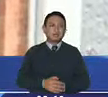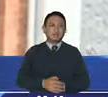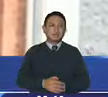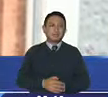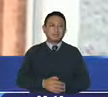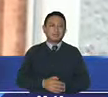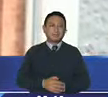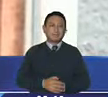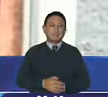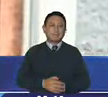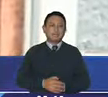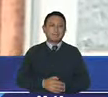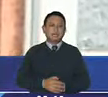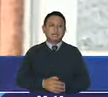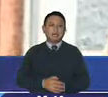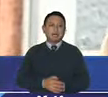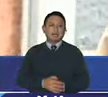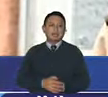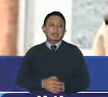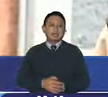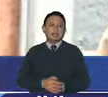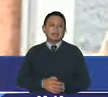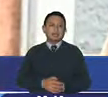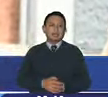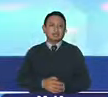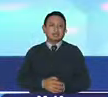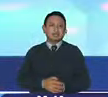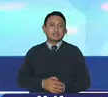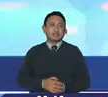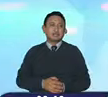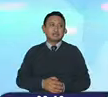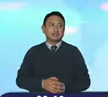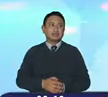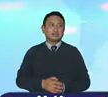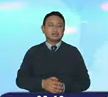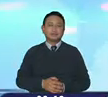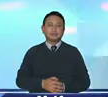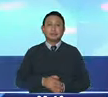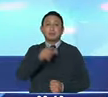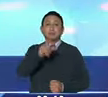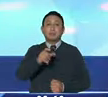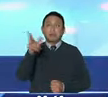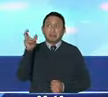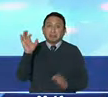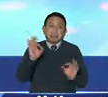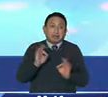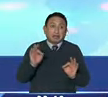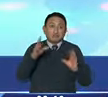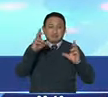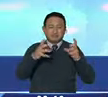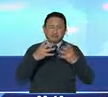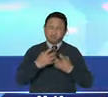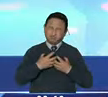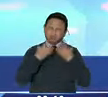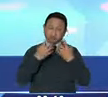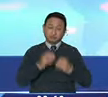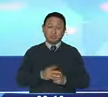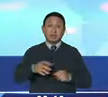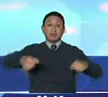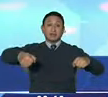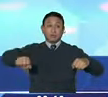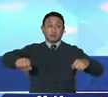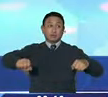eran delincuentes, secuestradores incluso, dice alguien. La multitud no escuchó nada, estaba enfurecida. A la motocicleta